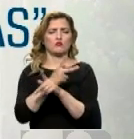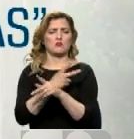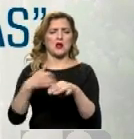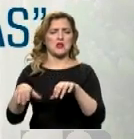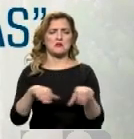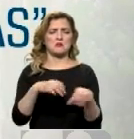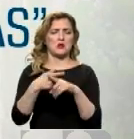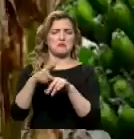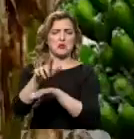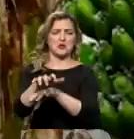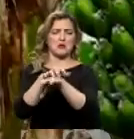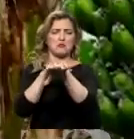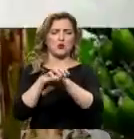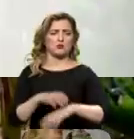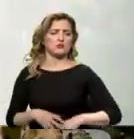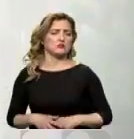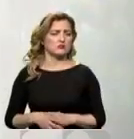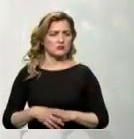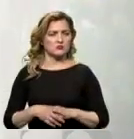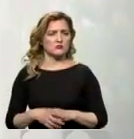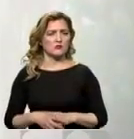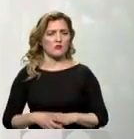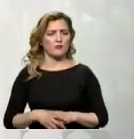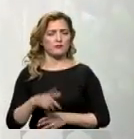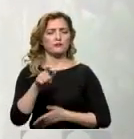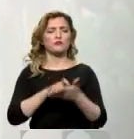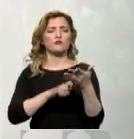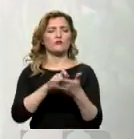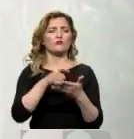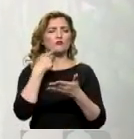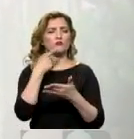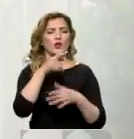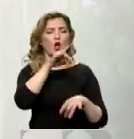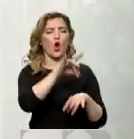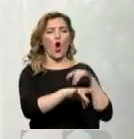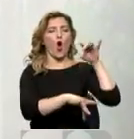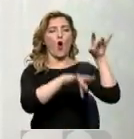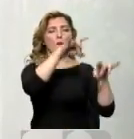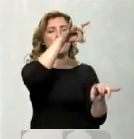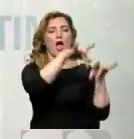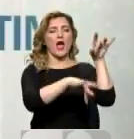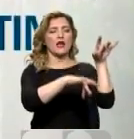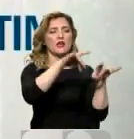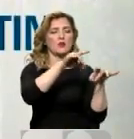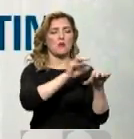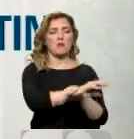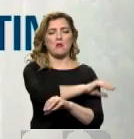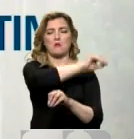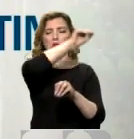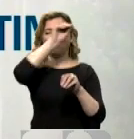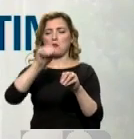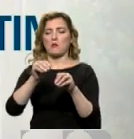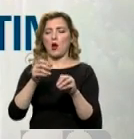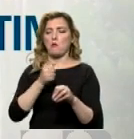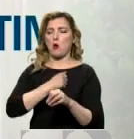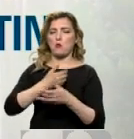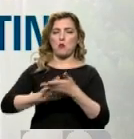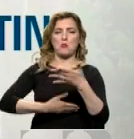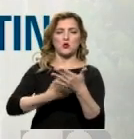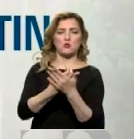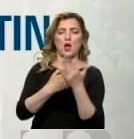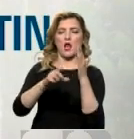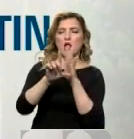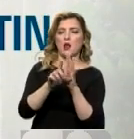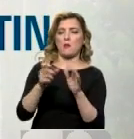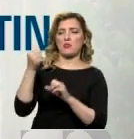agropecuarias a través del contrato la cooperativa transfiere acoval todos los derechos del negocio sobre la